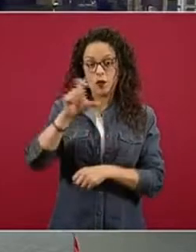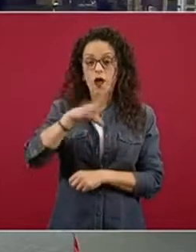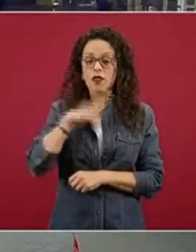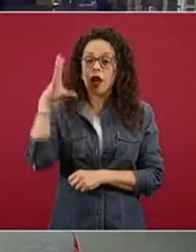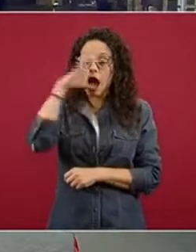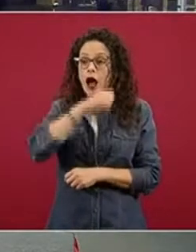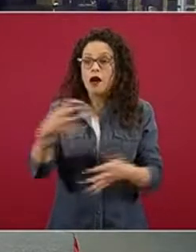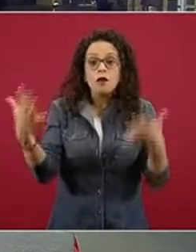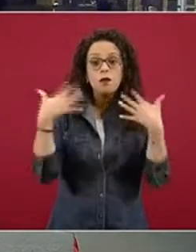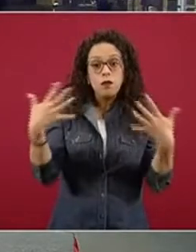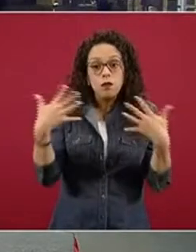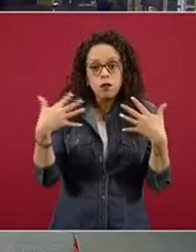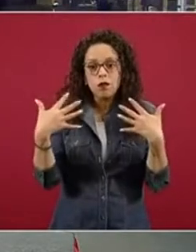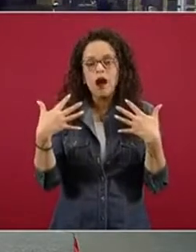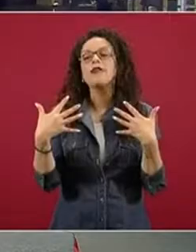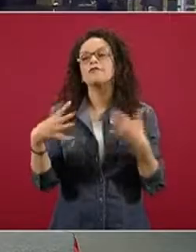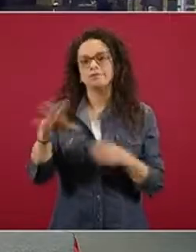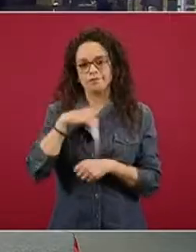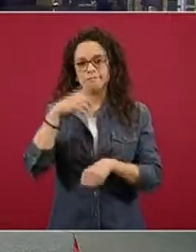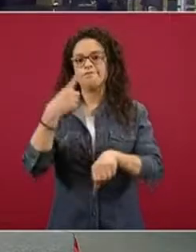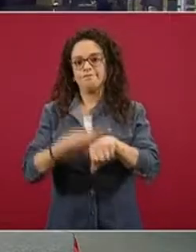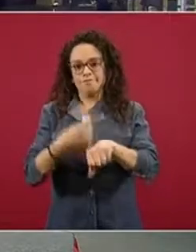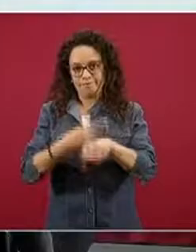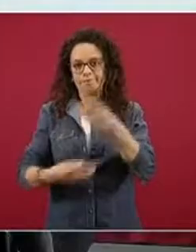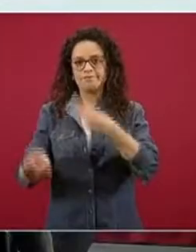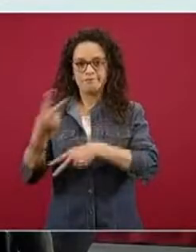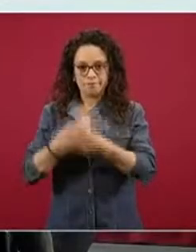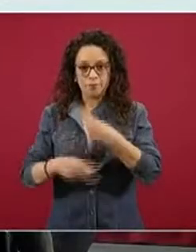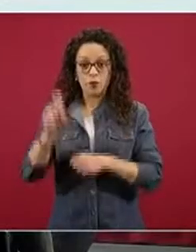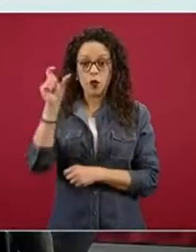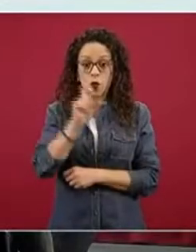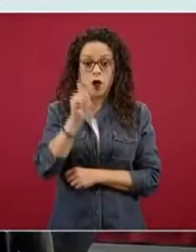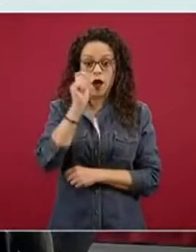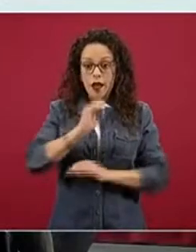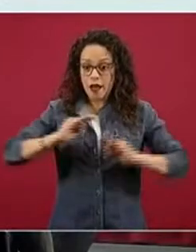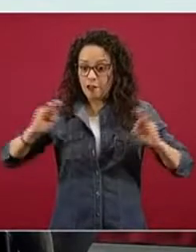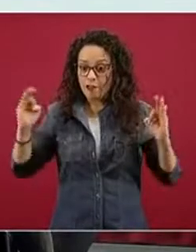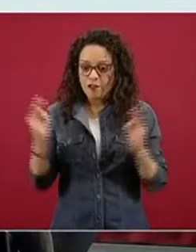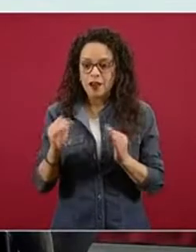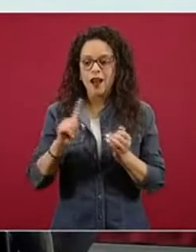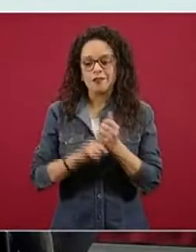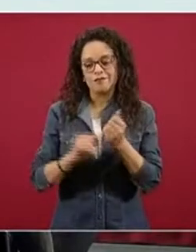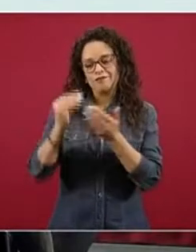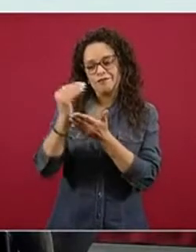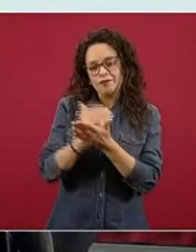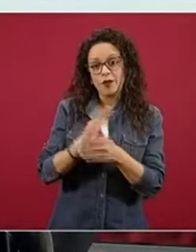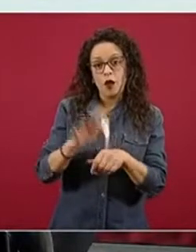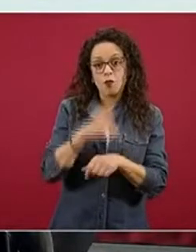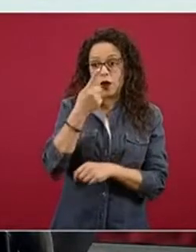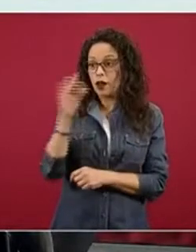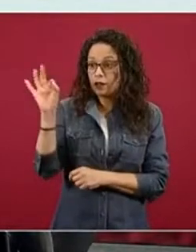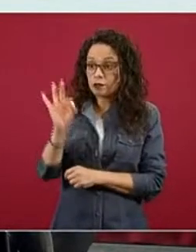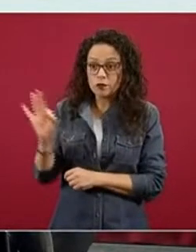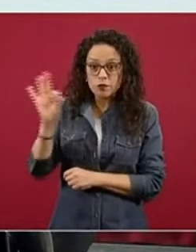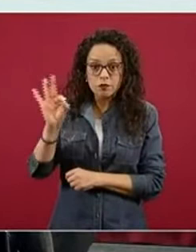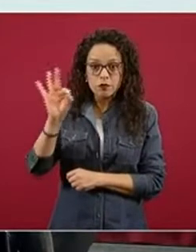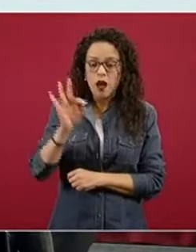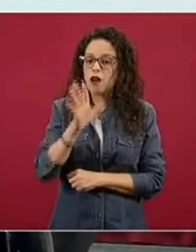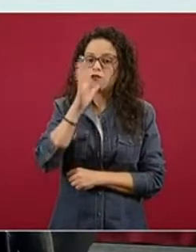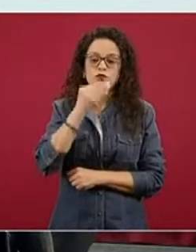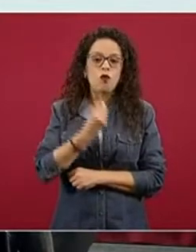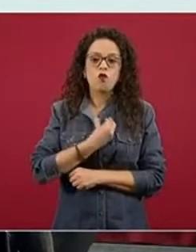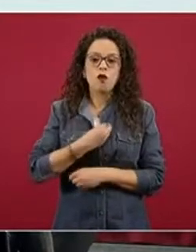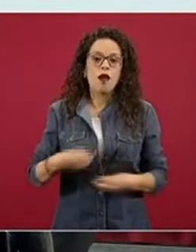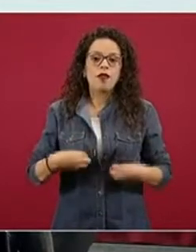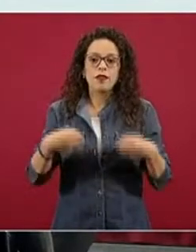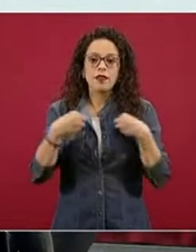Cuando nosotros tenemos bajas temperaturas, disminuye. ¿Por qué? Porque el vector no tiene condiciones propicias